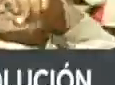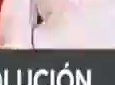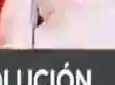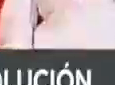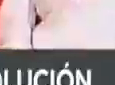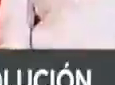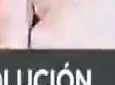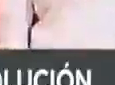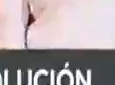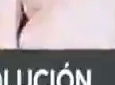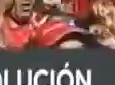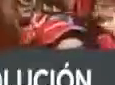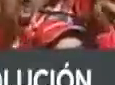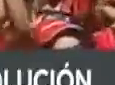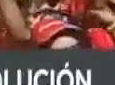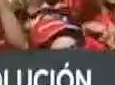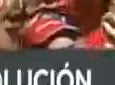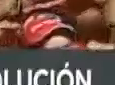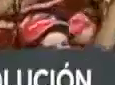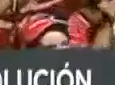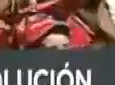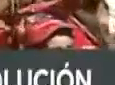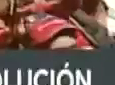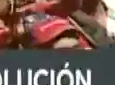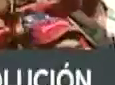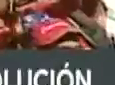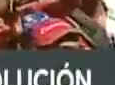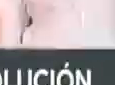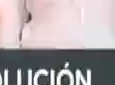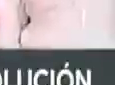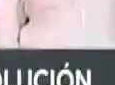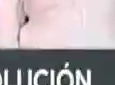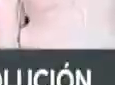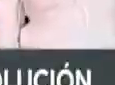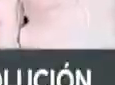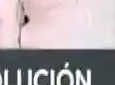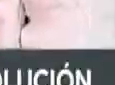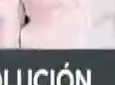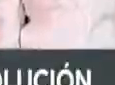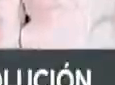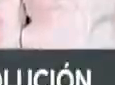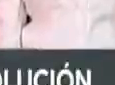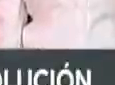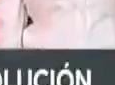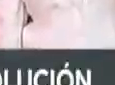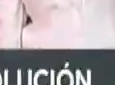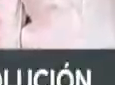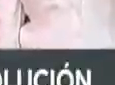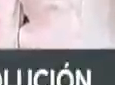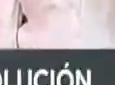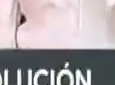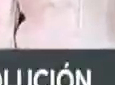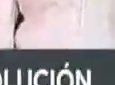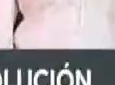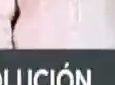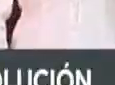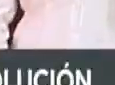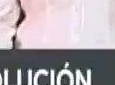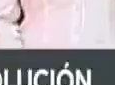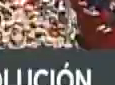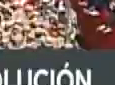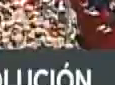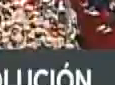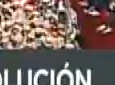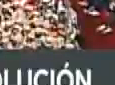viva el pueblo revolucionario! Vamos a hacer una cosa, hermanos y hermanas. Vamos a mandarle un saludo desde aquí a nuestro